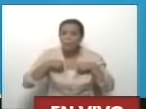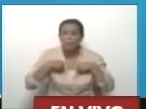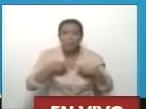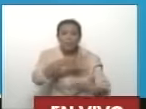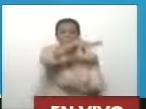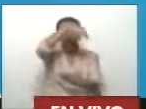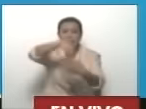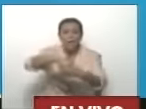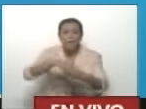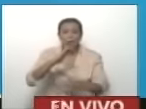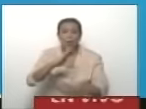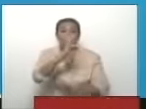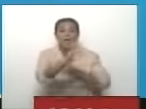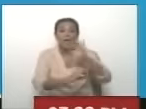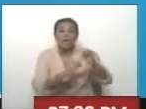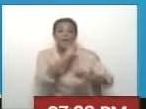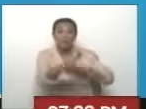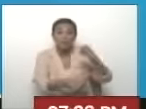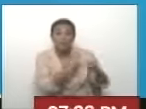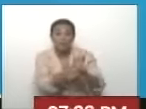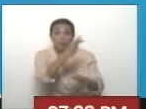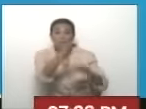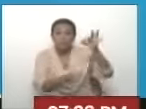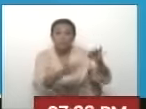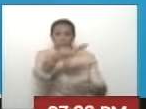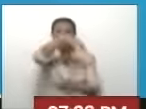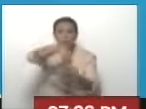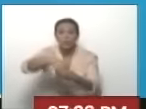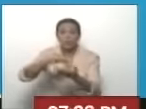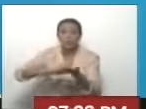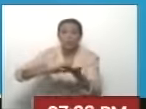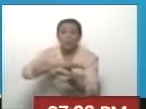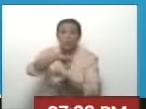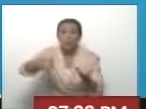jurisdicción de la Corte Internacional de Justicia.